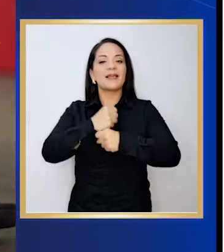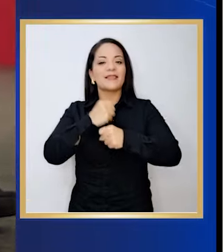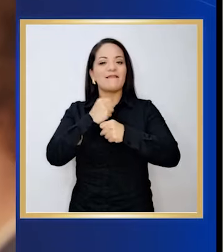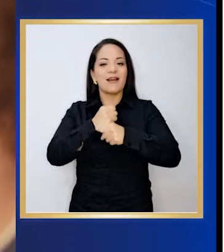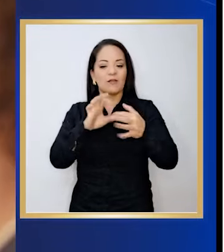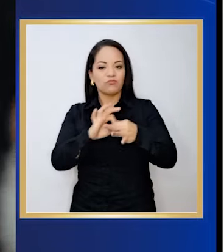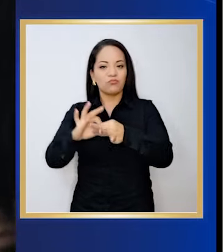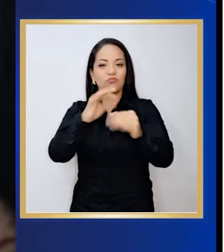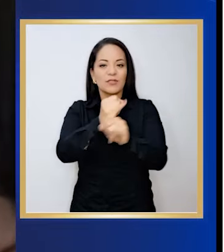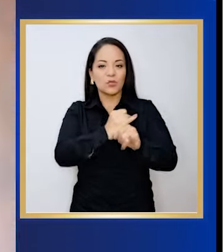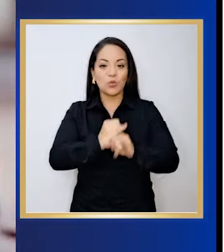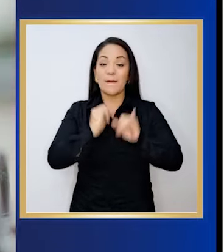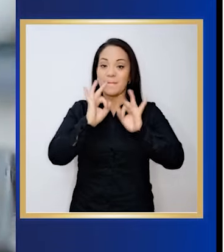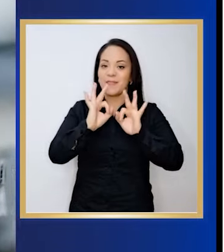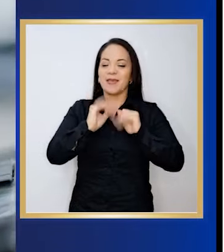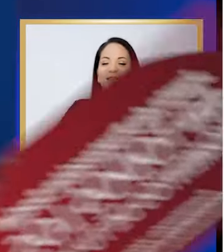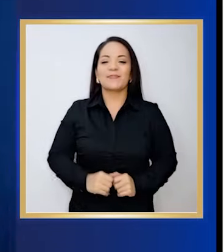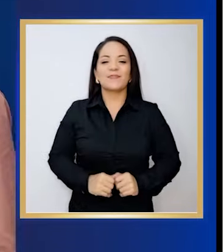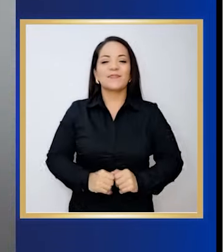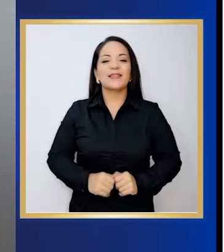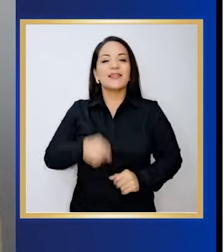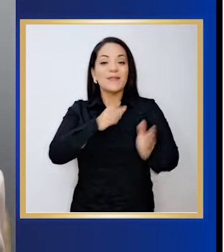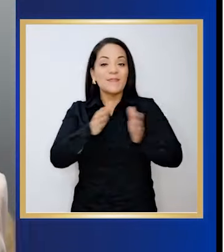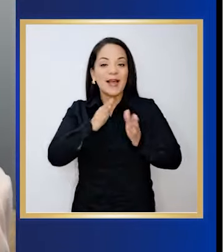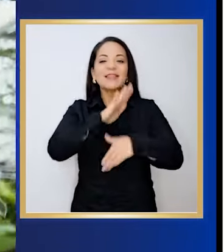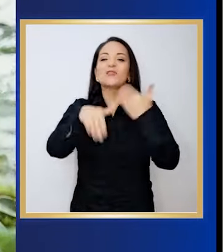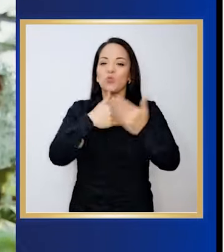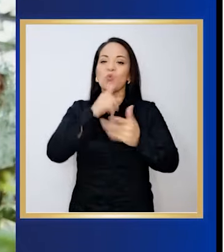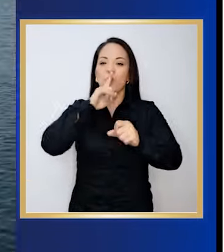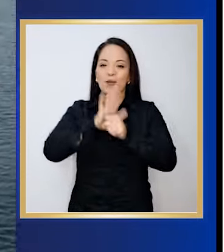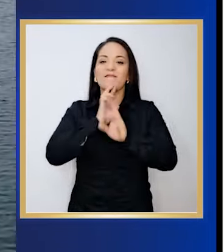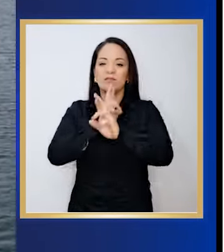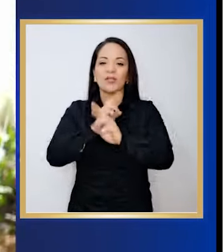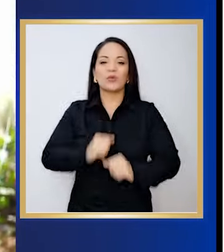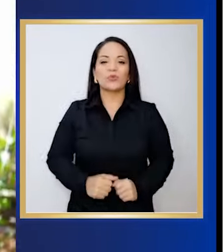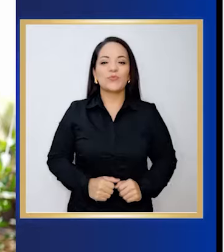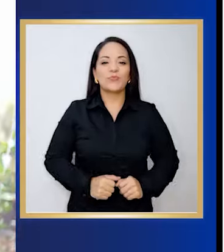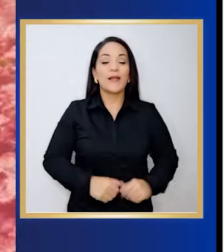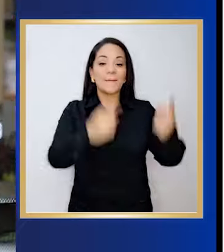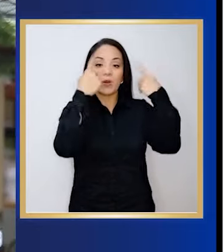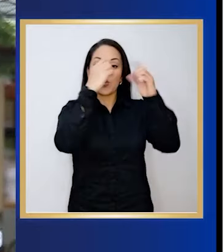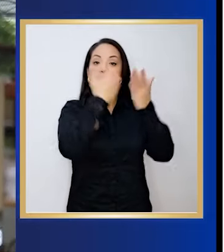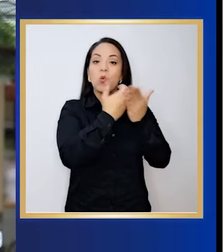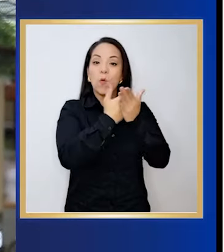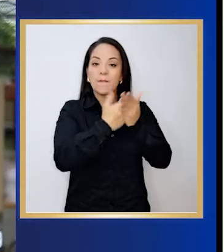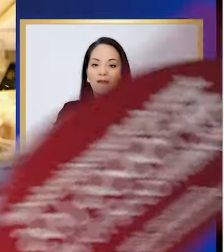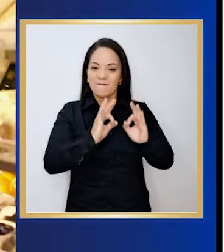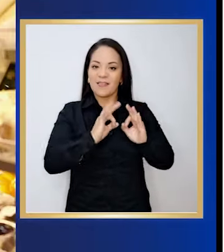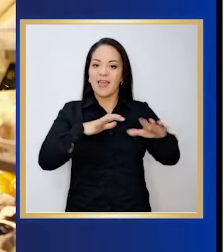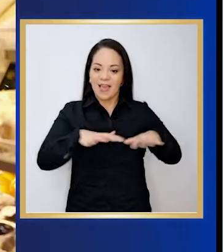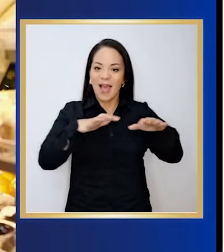juntas trabajen con la sincronía de un reloj suizo Y de esta manera los planes se conviertan en resultados Para tener una